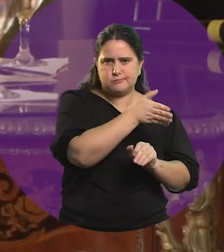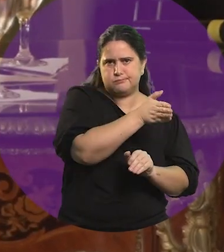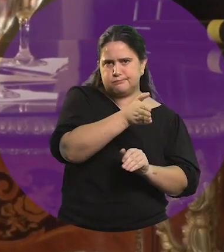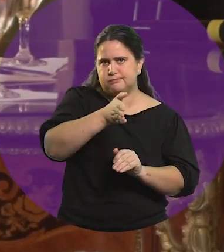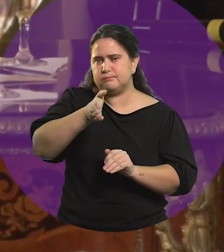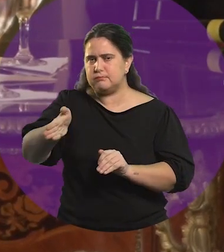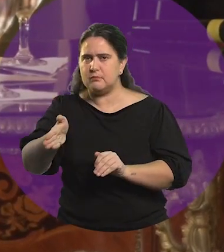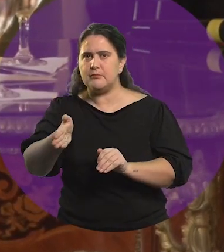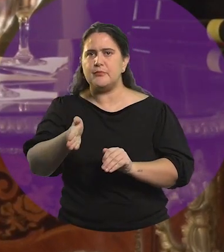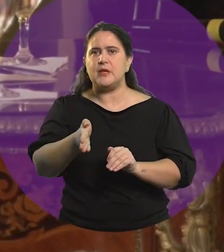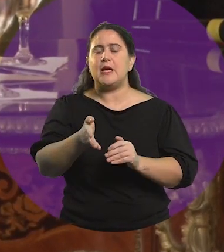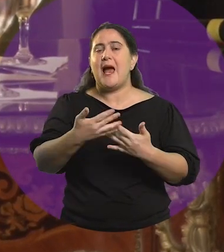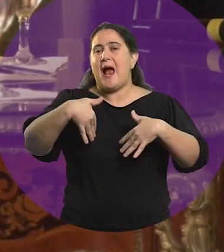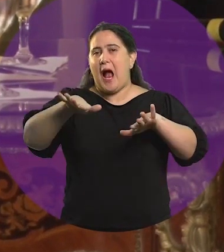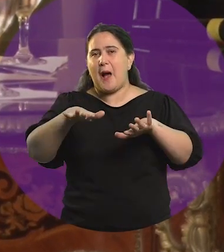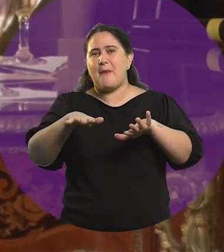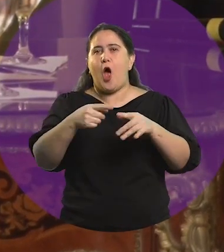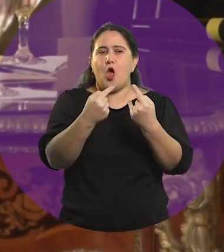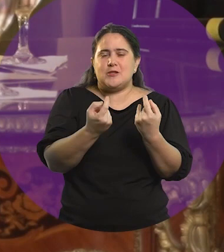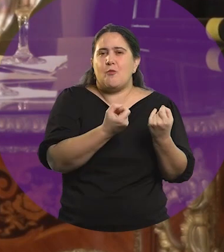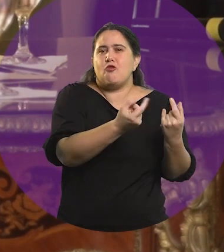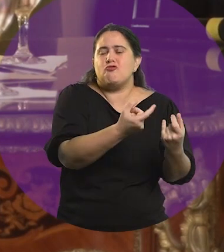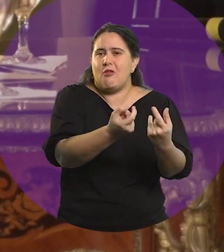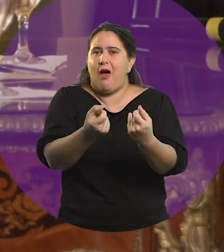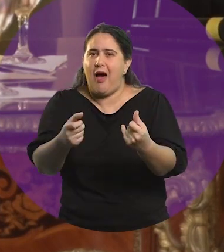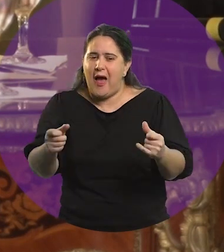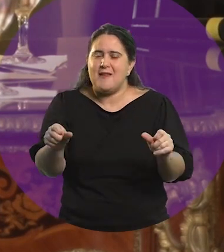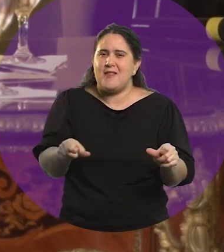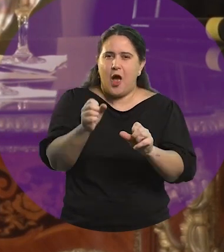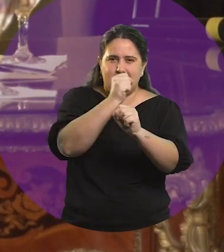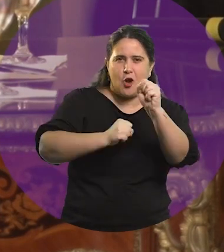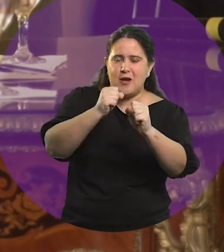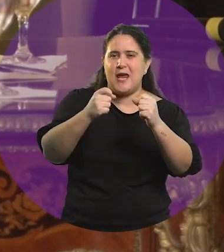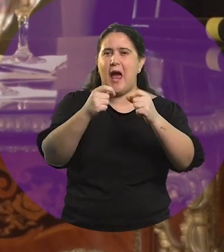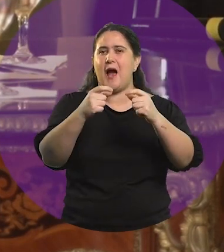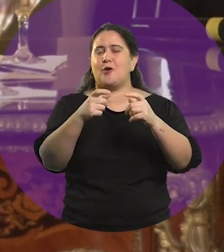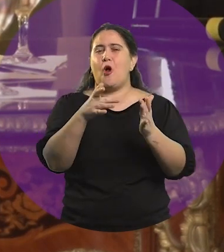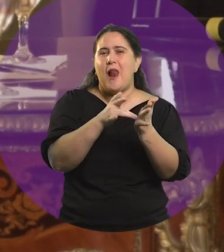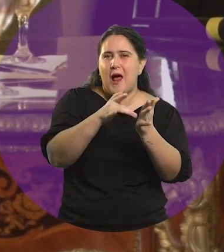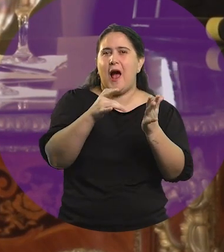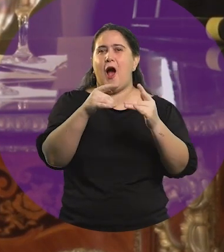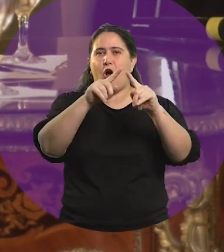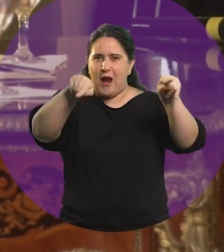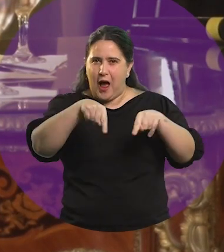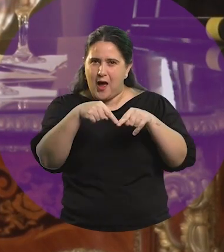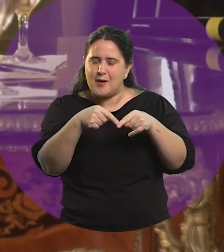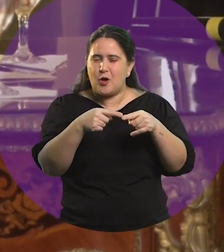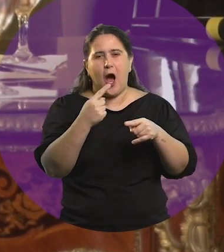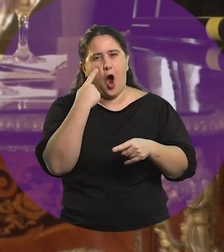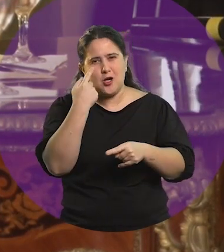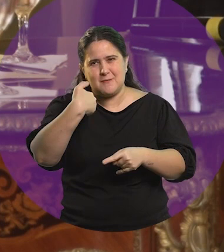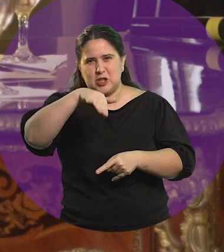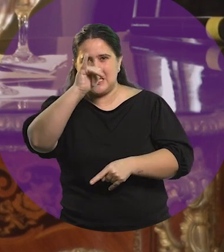trabaja, quizás las áreas de llevar la tecnología en forma de laptop o tablets es de las más